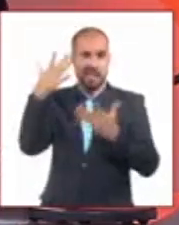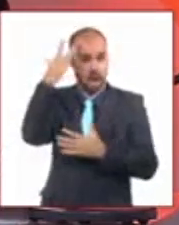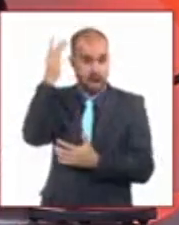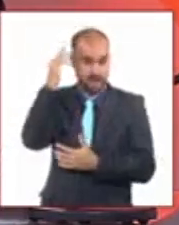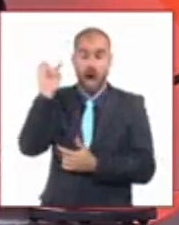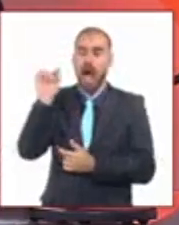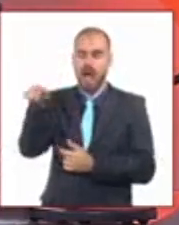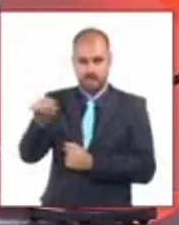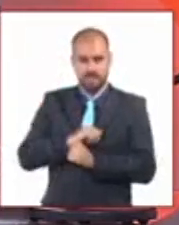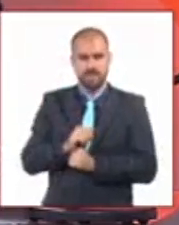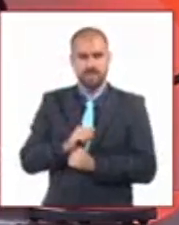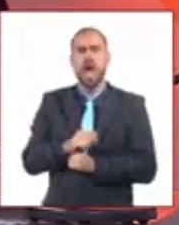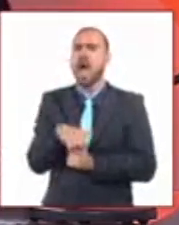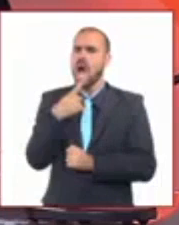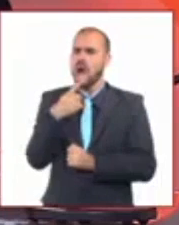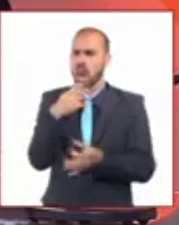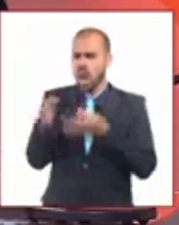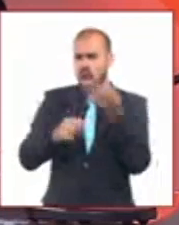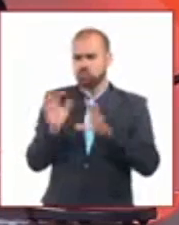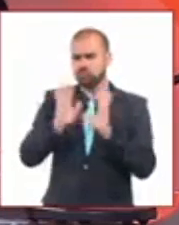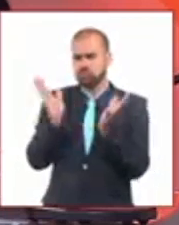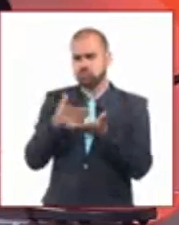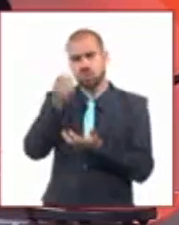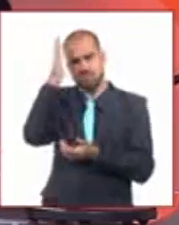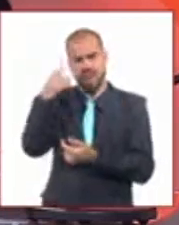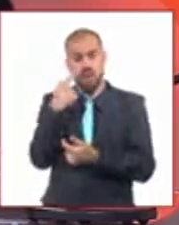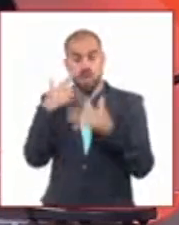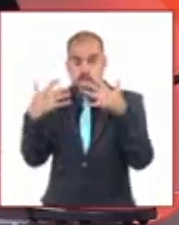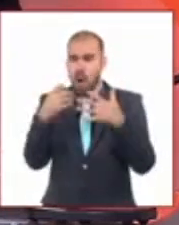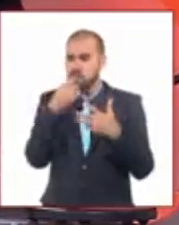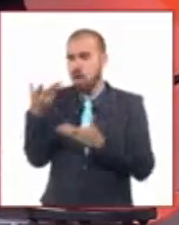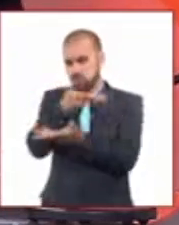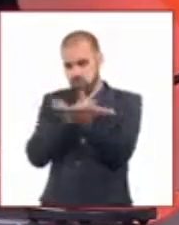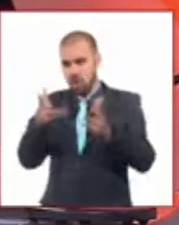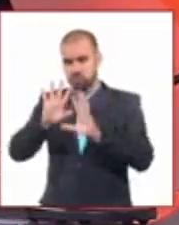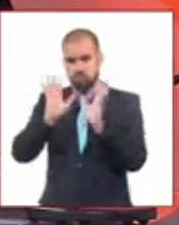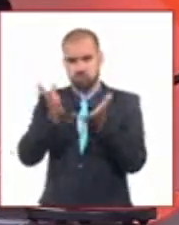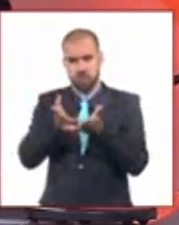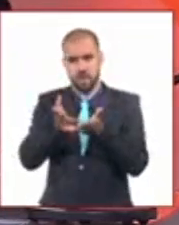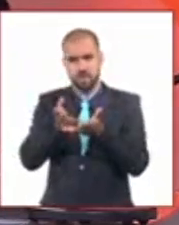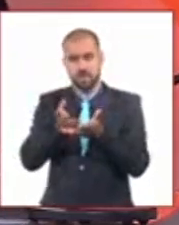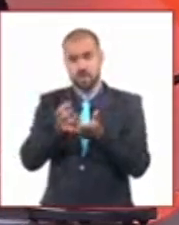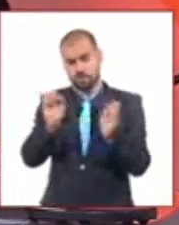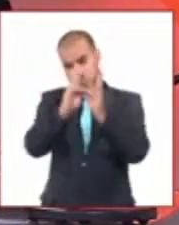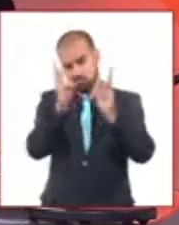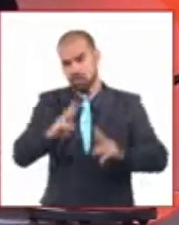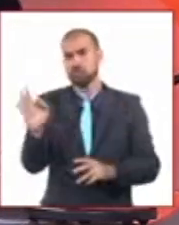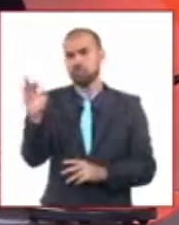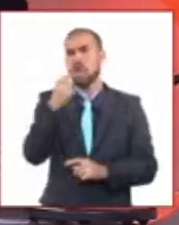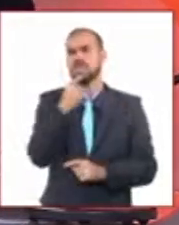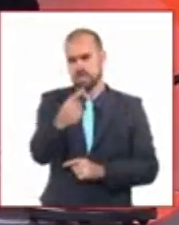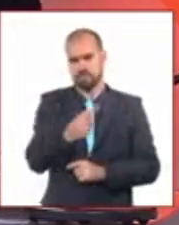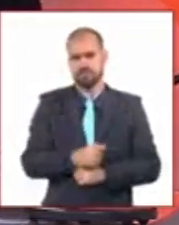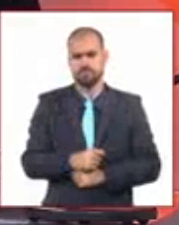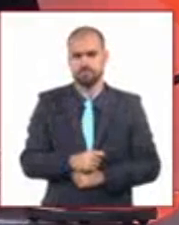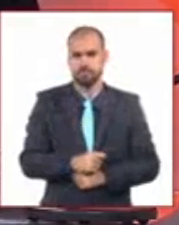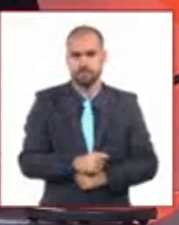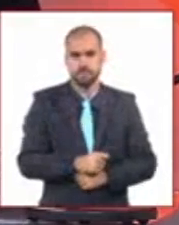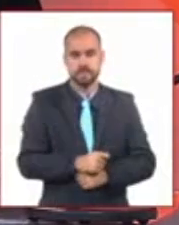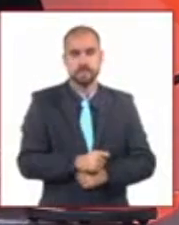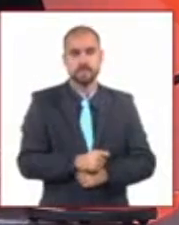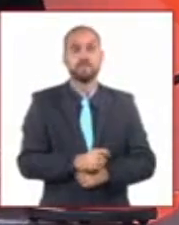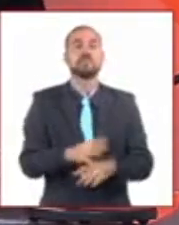pueblo dijo díaz canel en esta jornada y precisamente sobre la cumbre de los pueblos